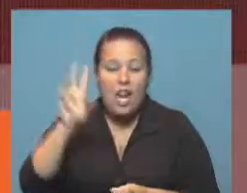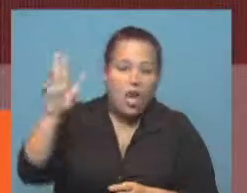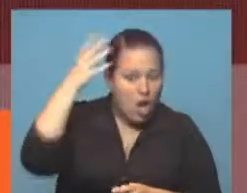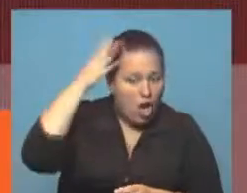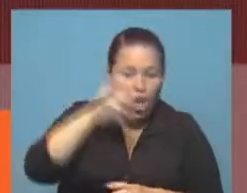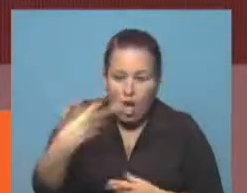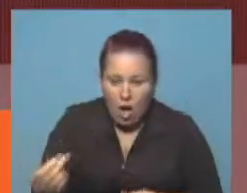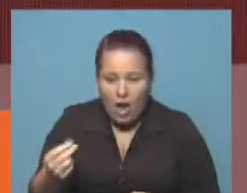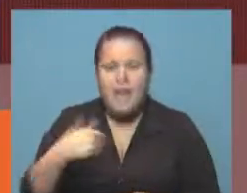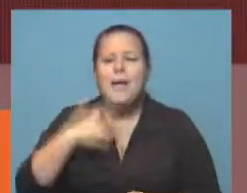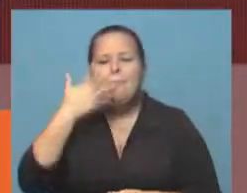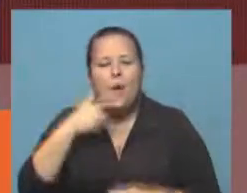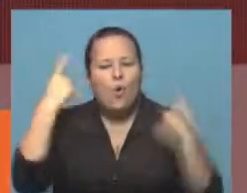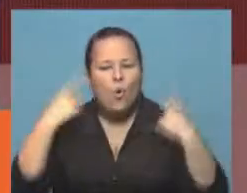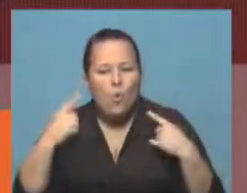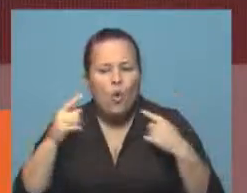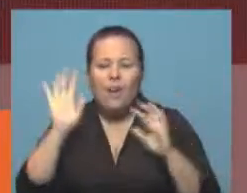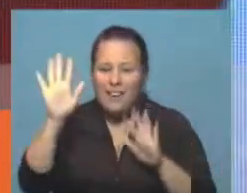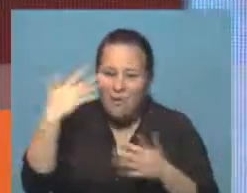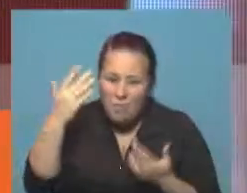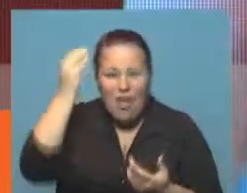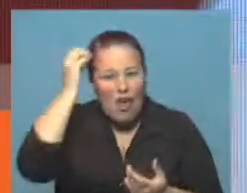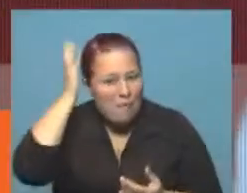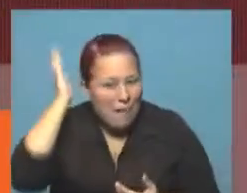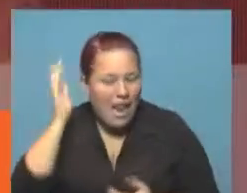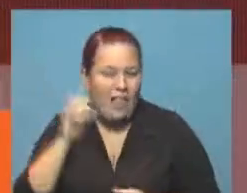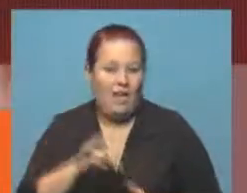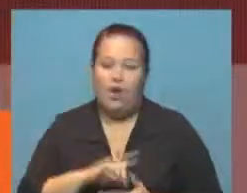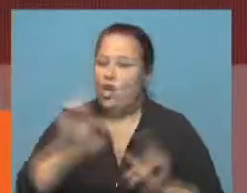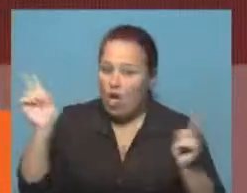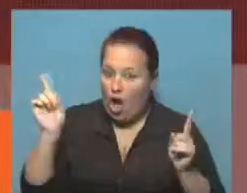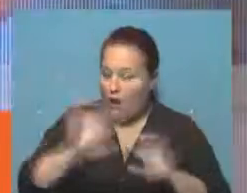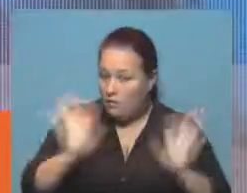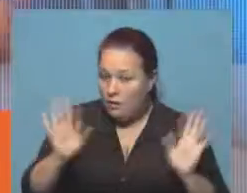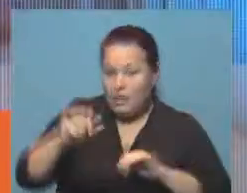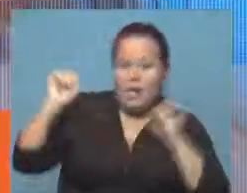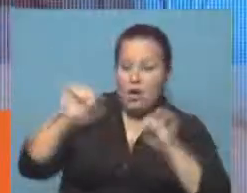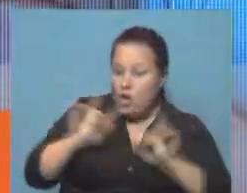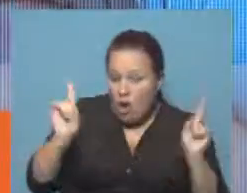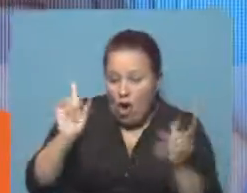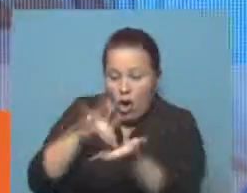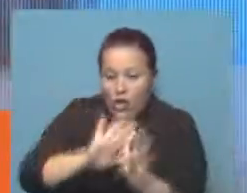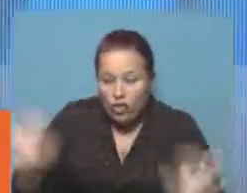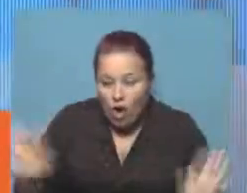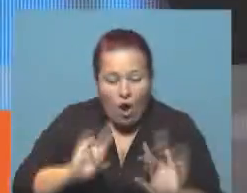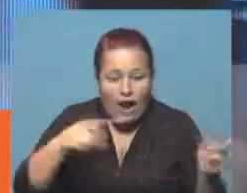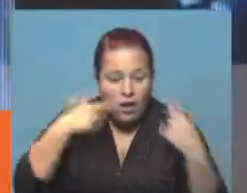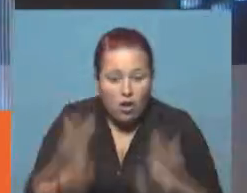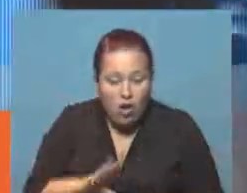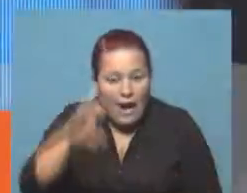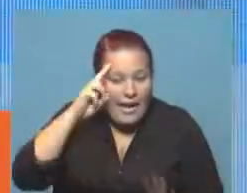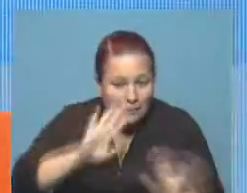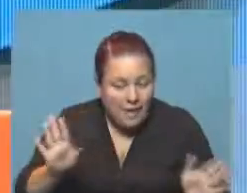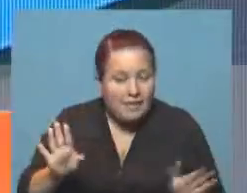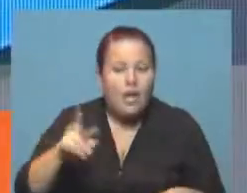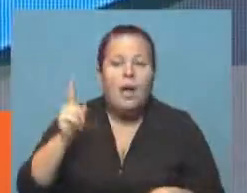permiso. Es decir, a mí me encantan los rulos. ¿Te puedo tocar los rulos? No, Sí, bueno, lo que decís, se hace sí, así. sí, Bueno, sí. no, es no. Es Claro, no. Y a